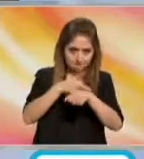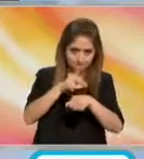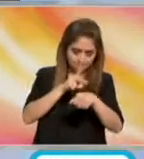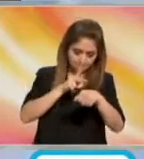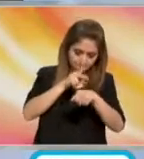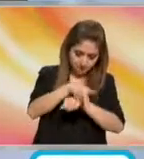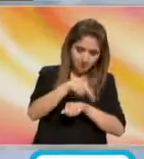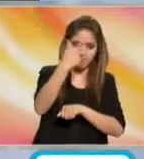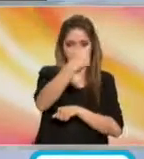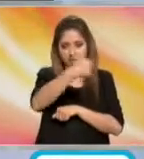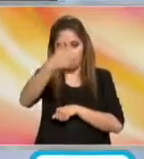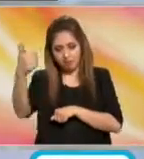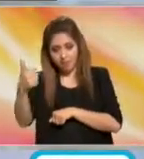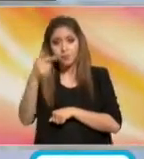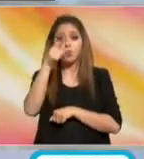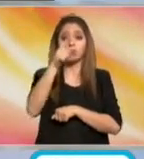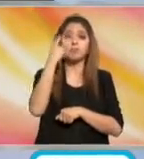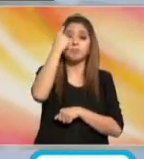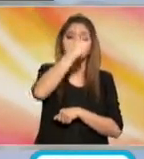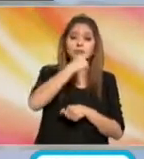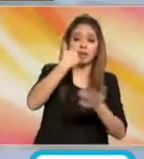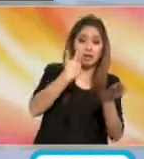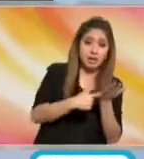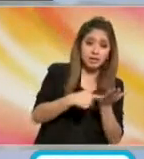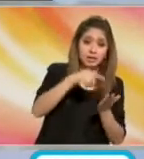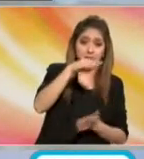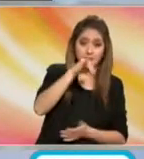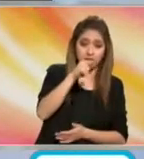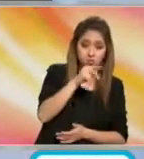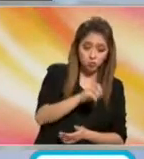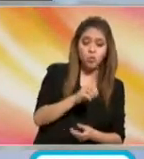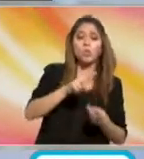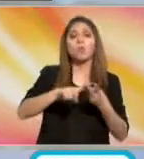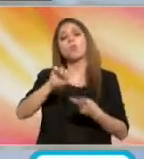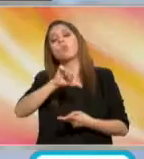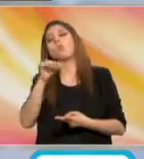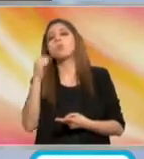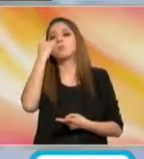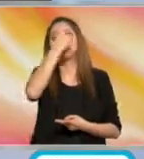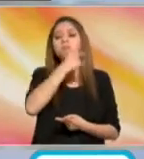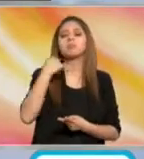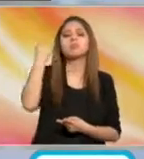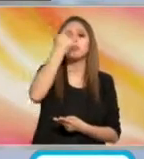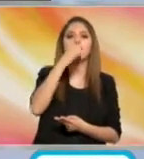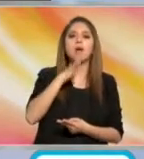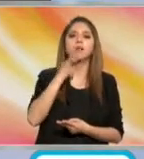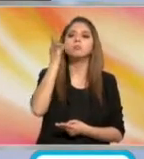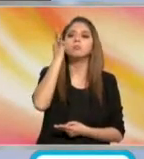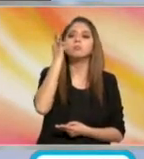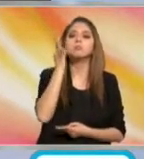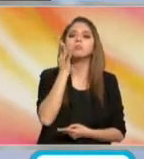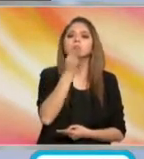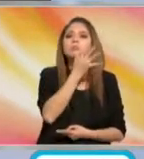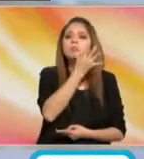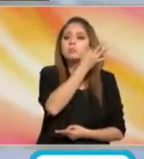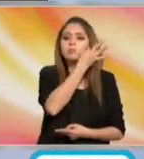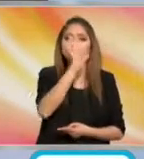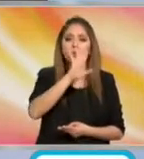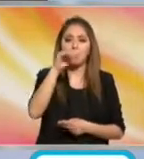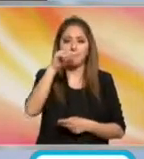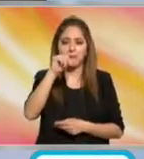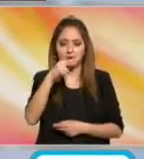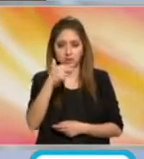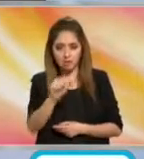piel. Si tienes el cutis graso, mixto, si tienes el cutis con manchitas, si tienes